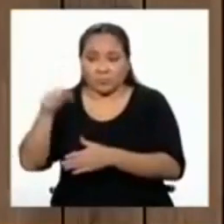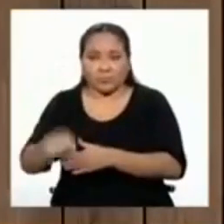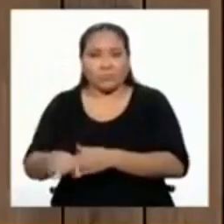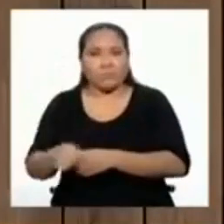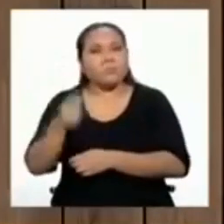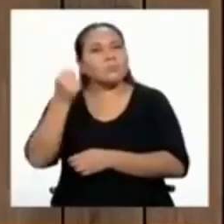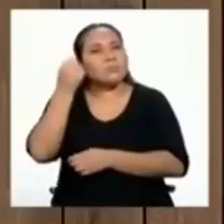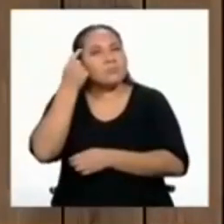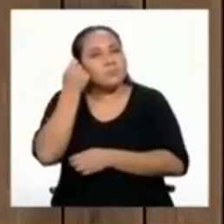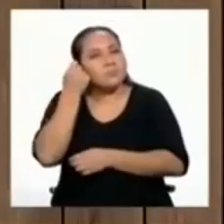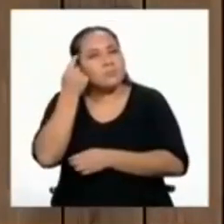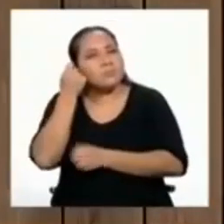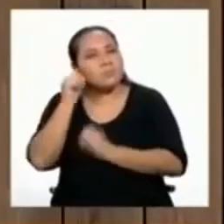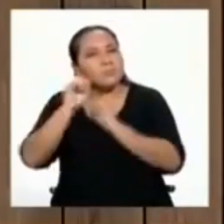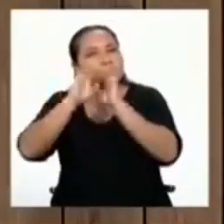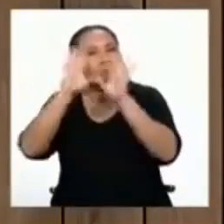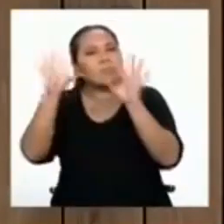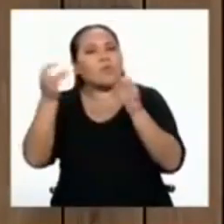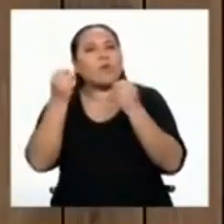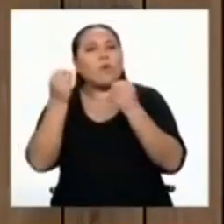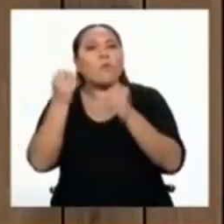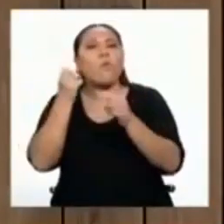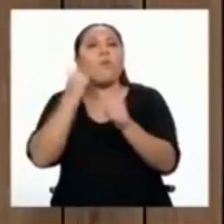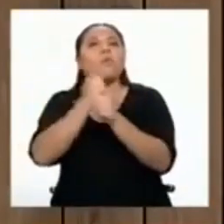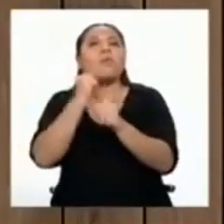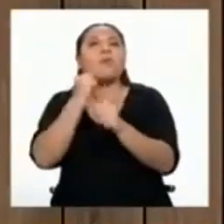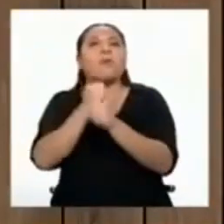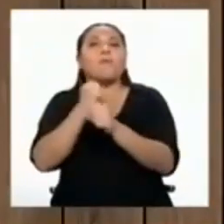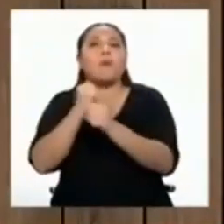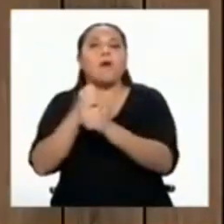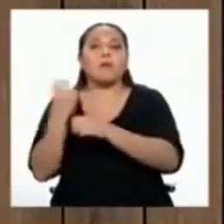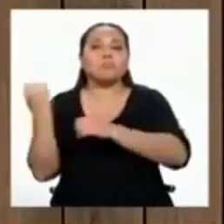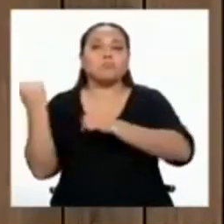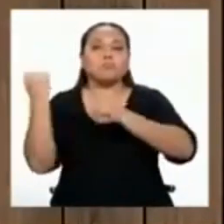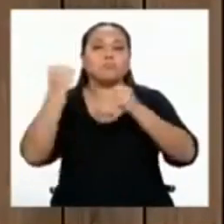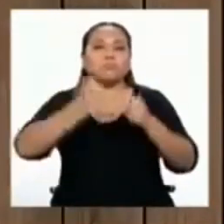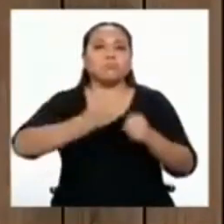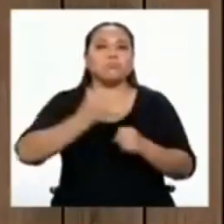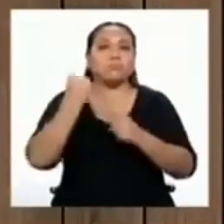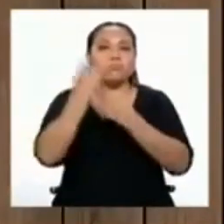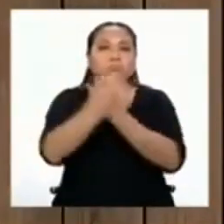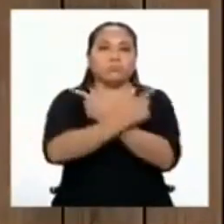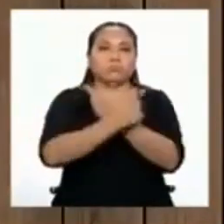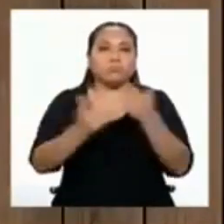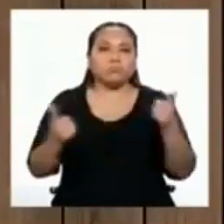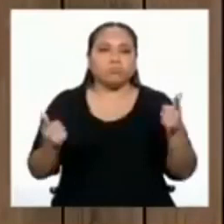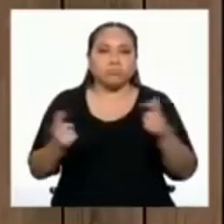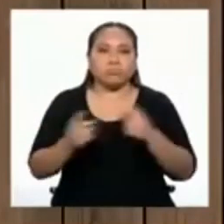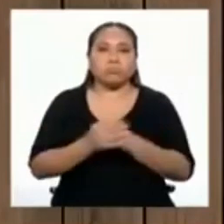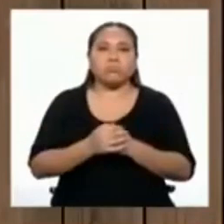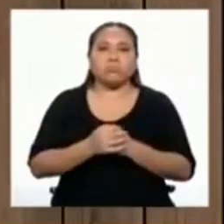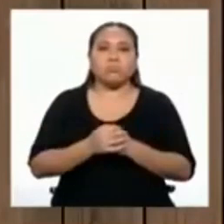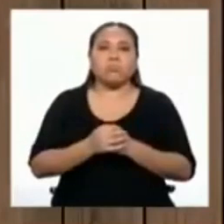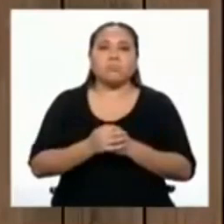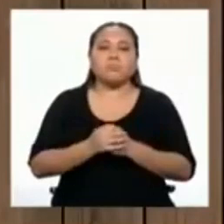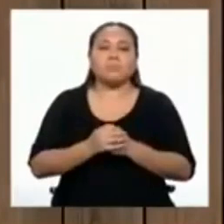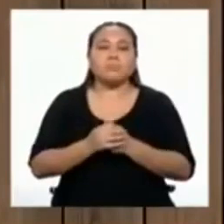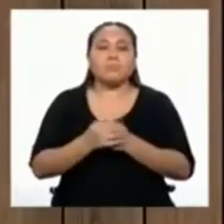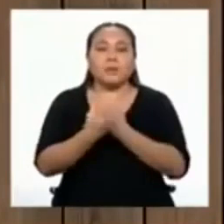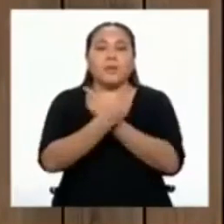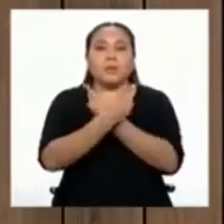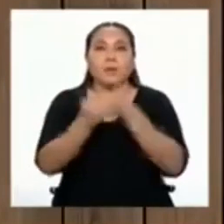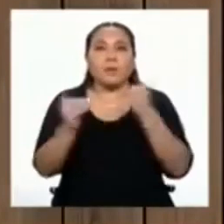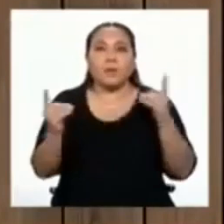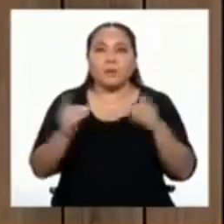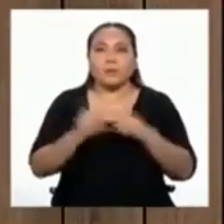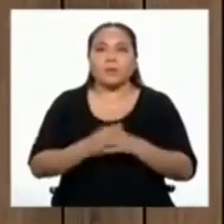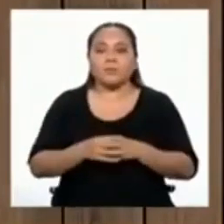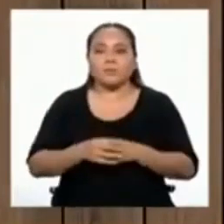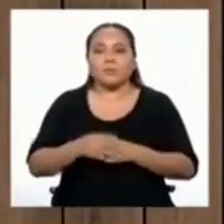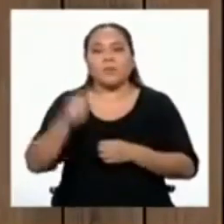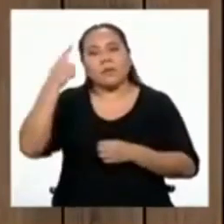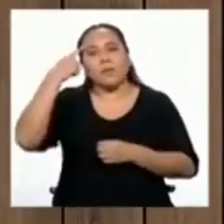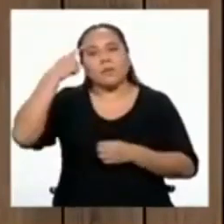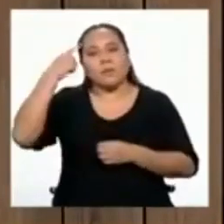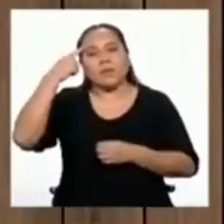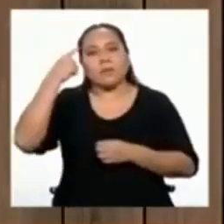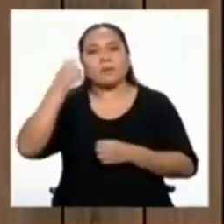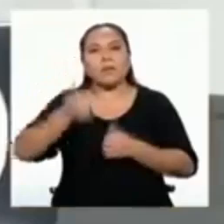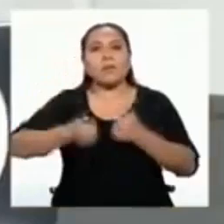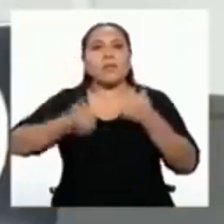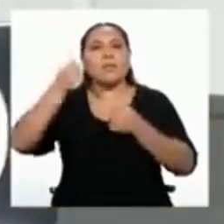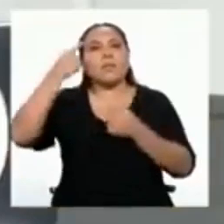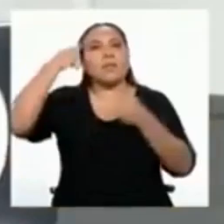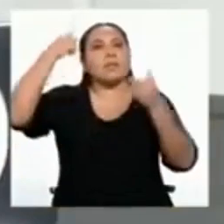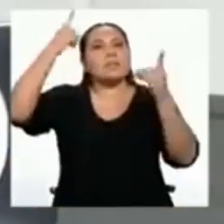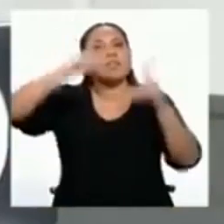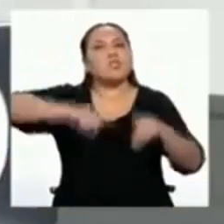de la importancia de los sistemas democráticos en sus localidades y reflexionan sobre la toma de decisiones ante asuntos